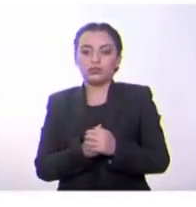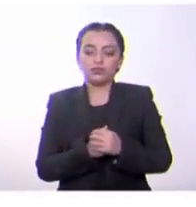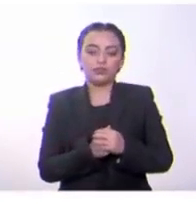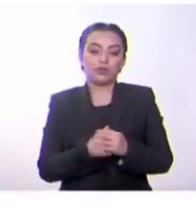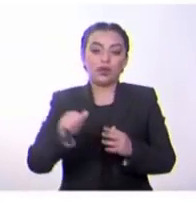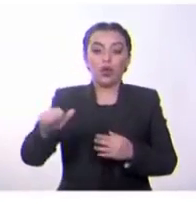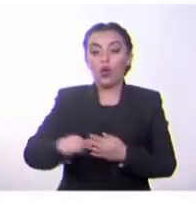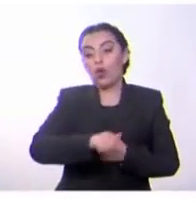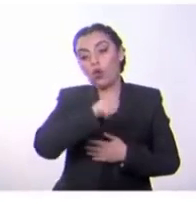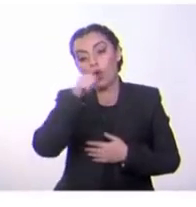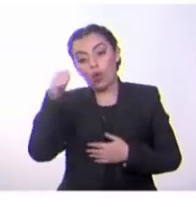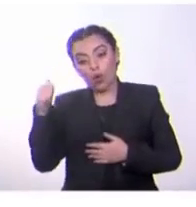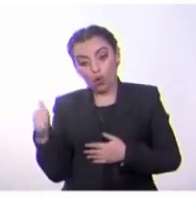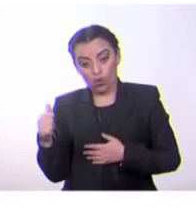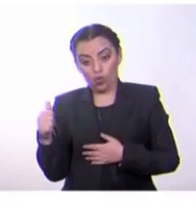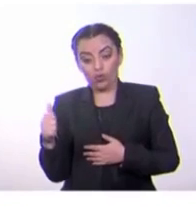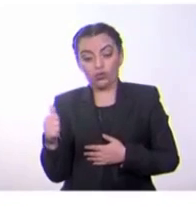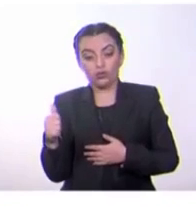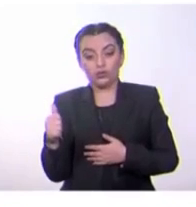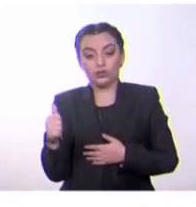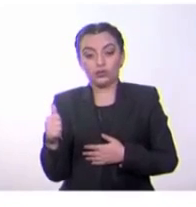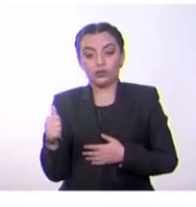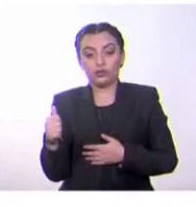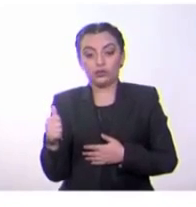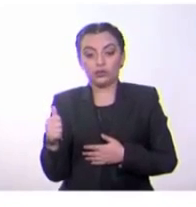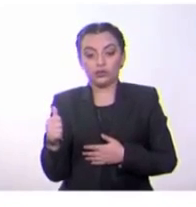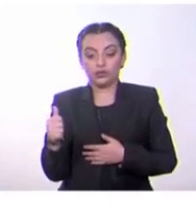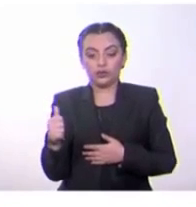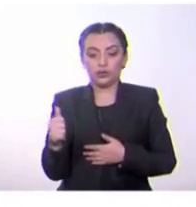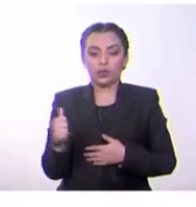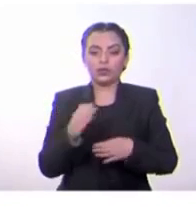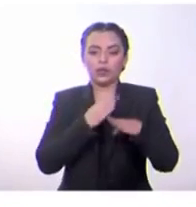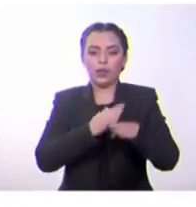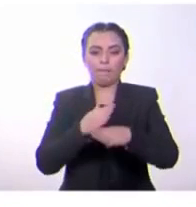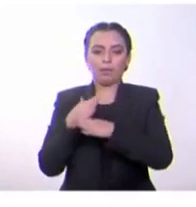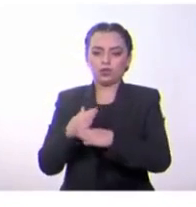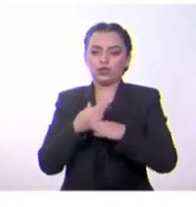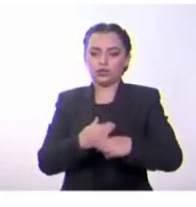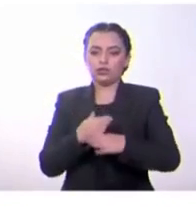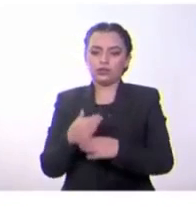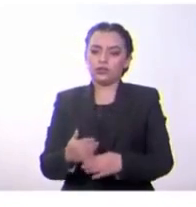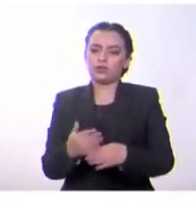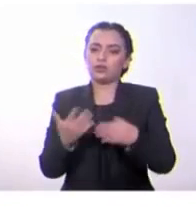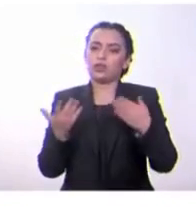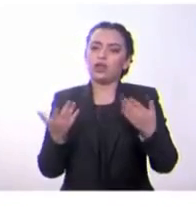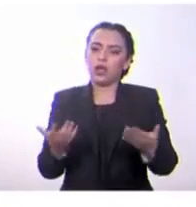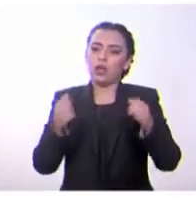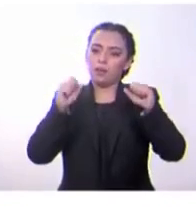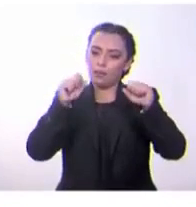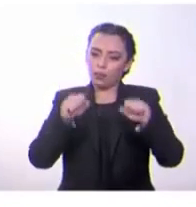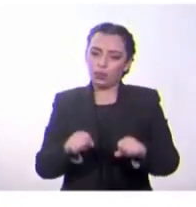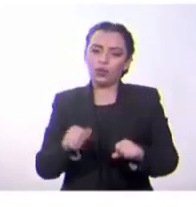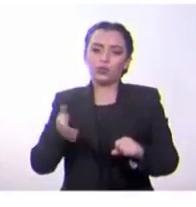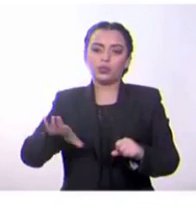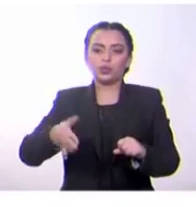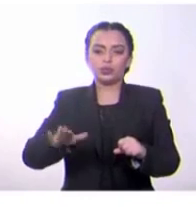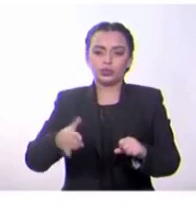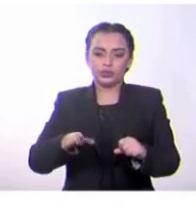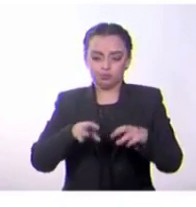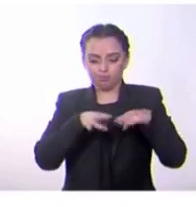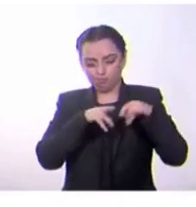otras especies de medidas de protección que pueden ser utilizadas en este tipo de